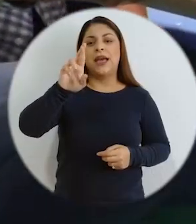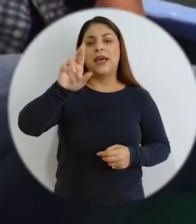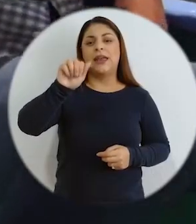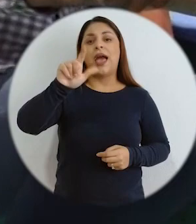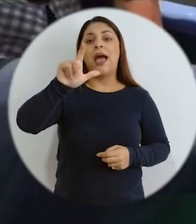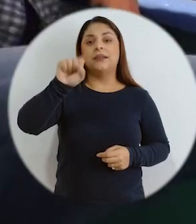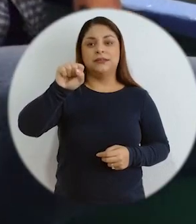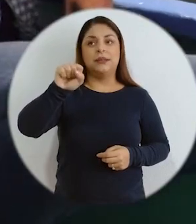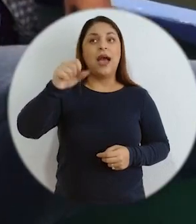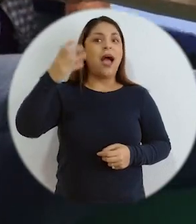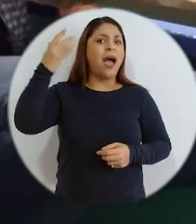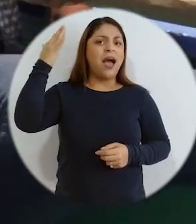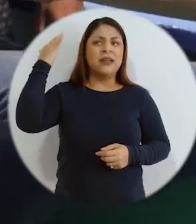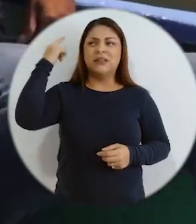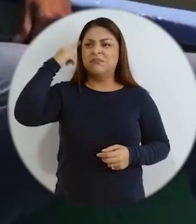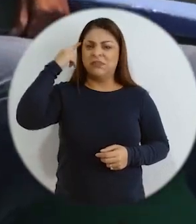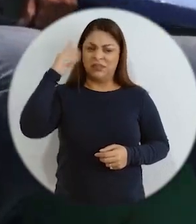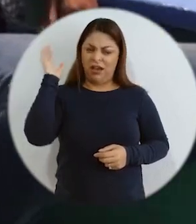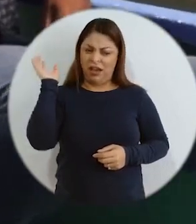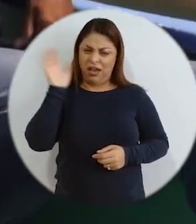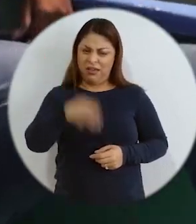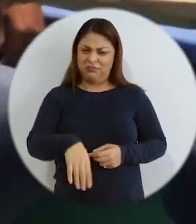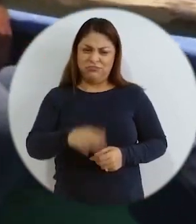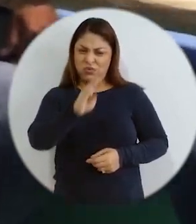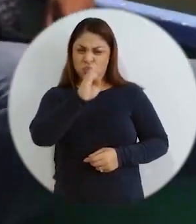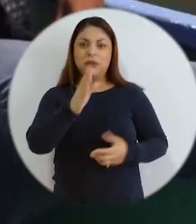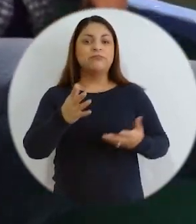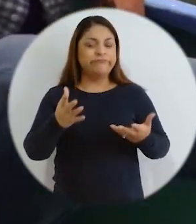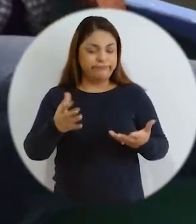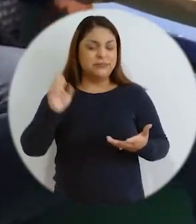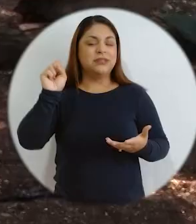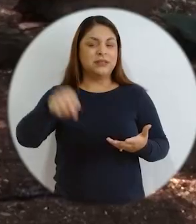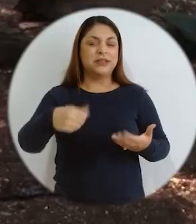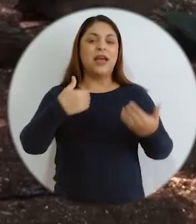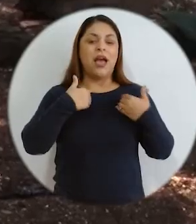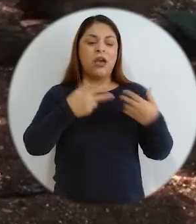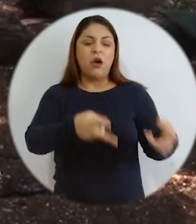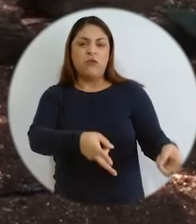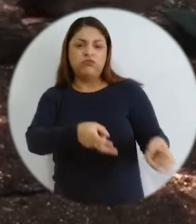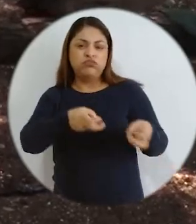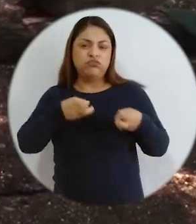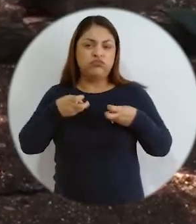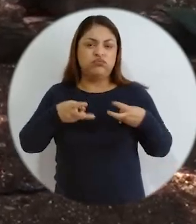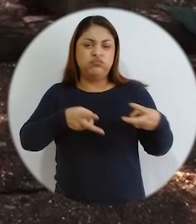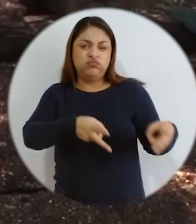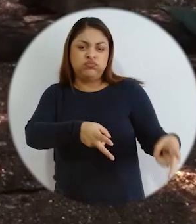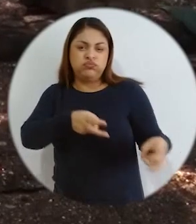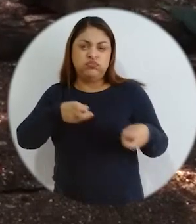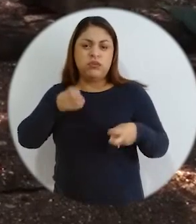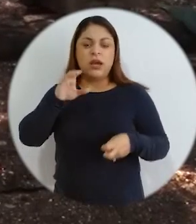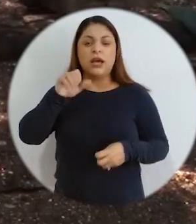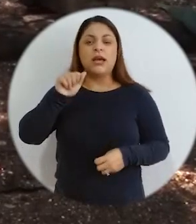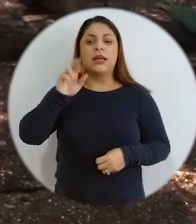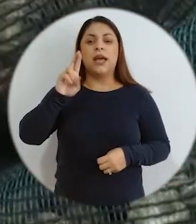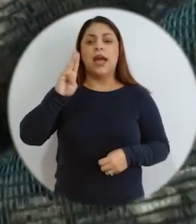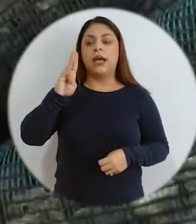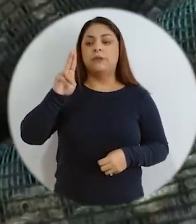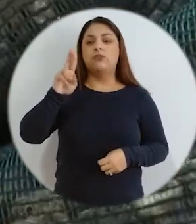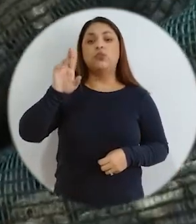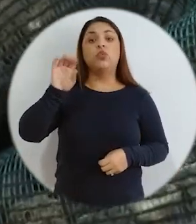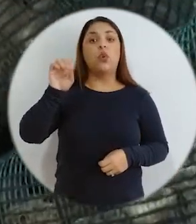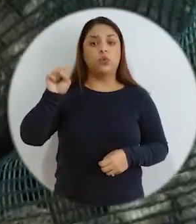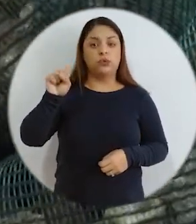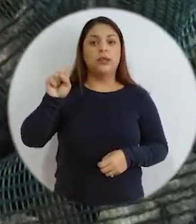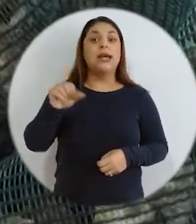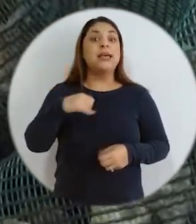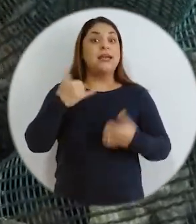marinos, que años atrás parecía un tema más de ficción, sí, ¿verdad? Debemos recordar que se extrae hidrocarburos de las